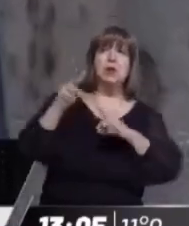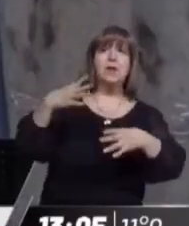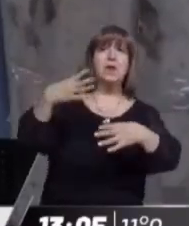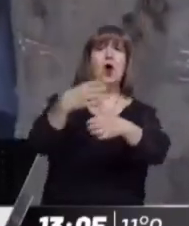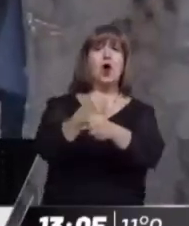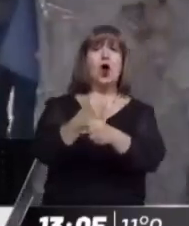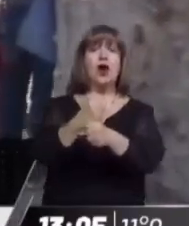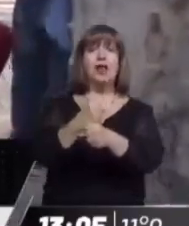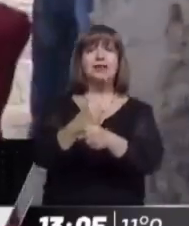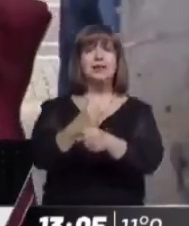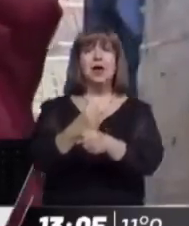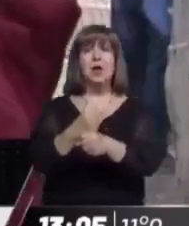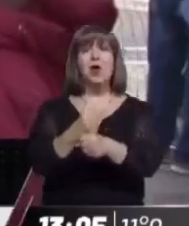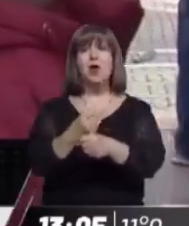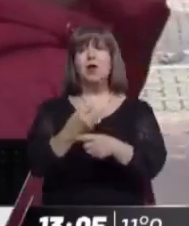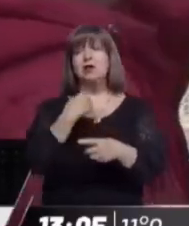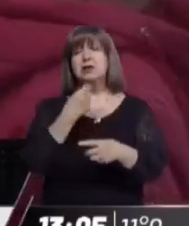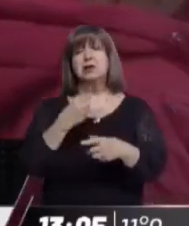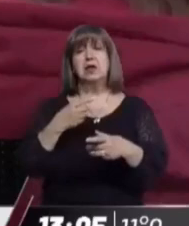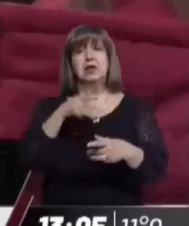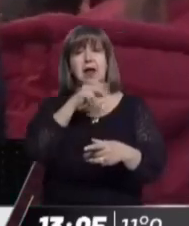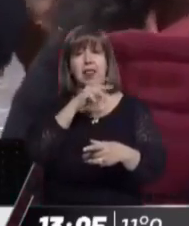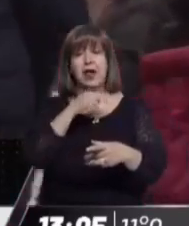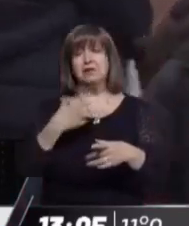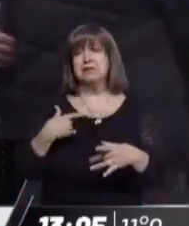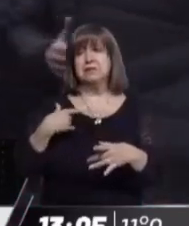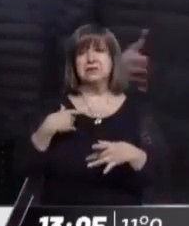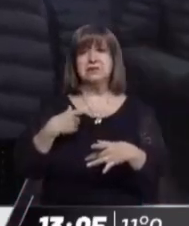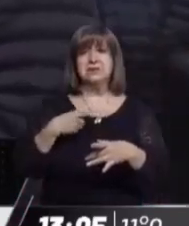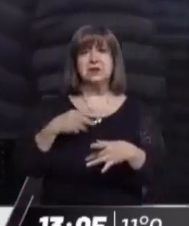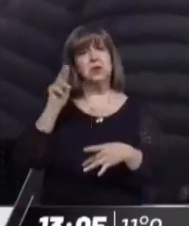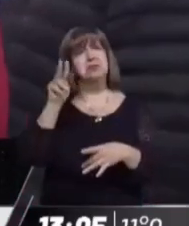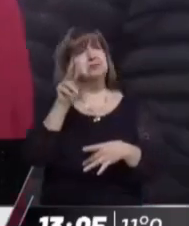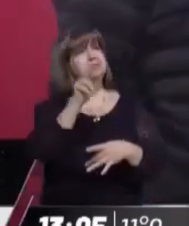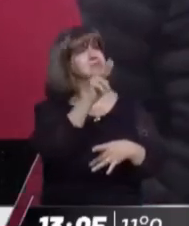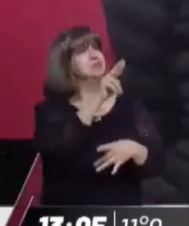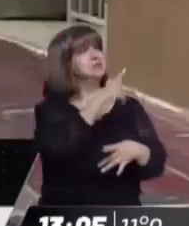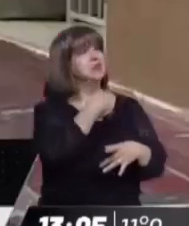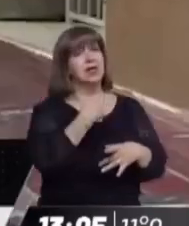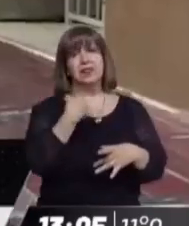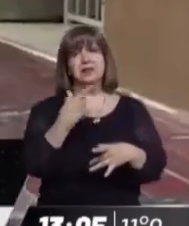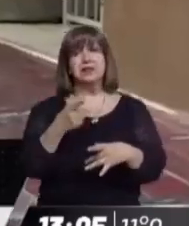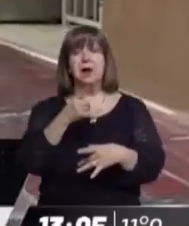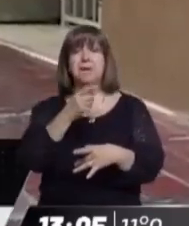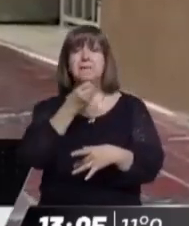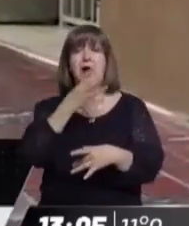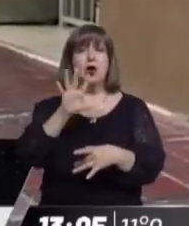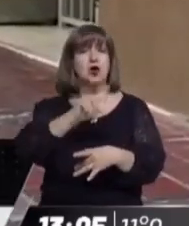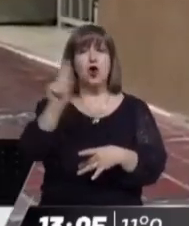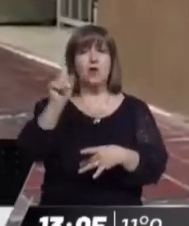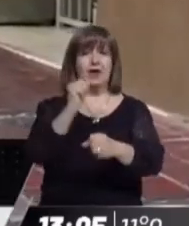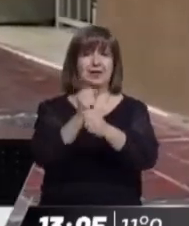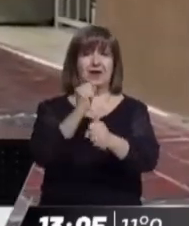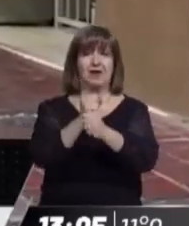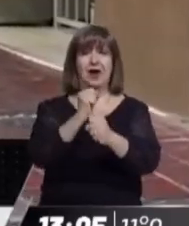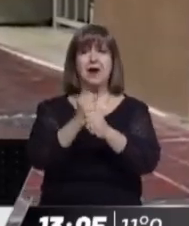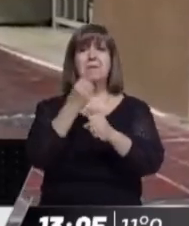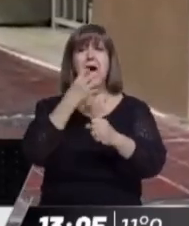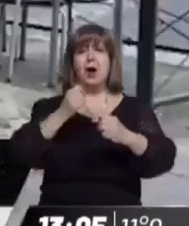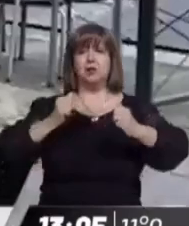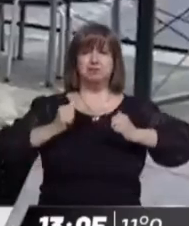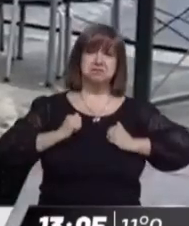O sea, la gente decidió no salir a la calle a laburar en forma de apoyo a la protesta, ¿no? Nosotros hemos dejado en